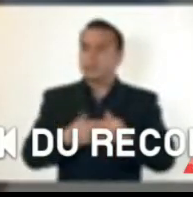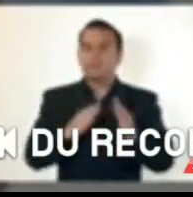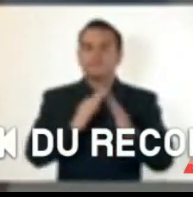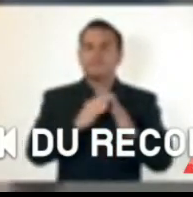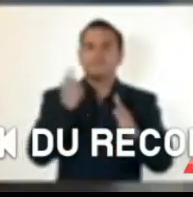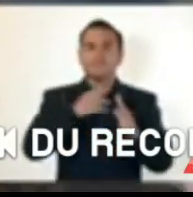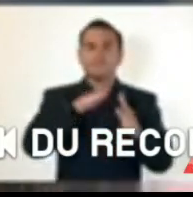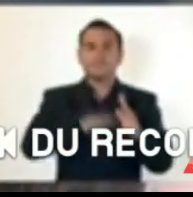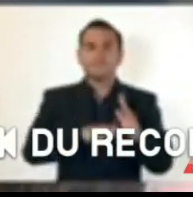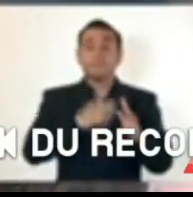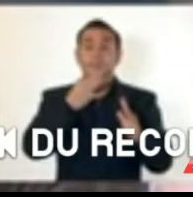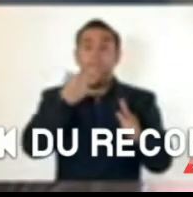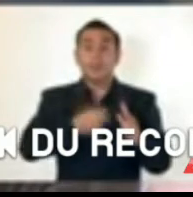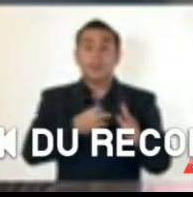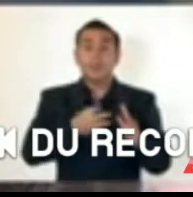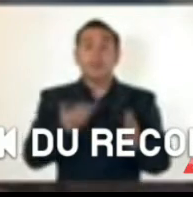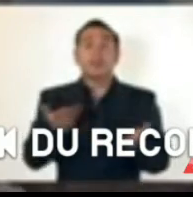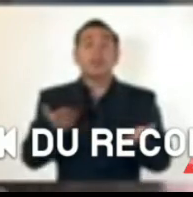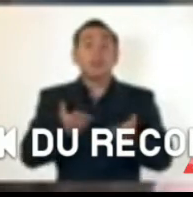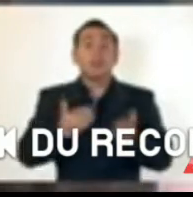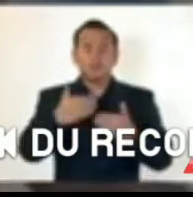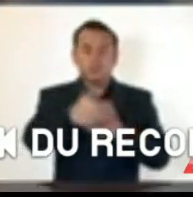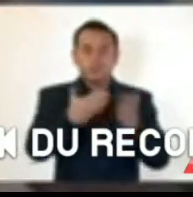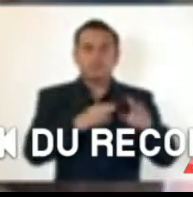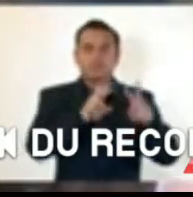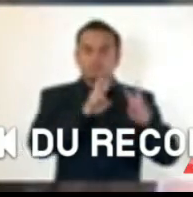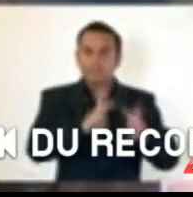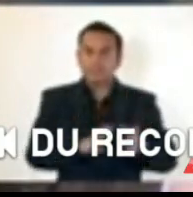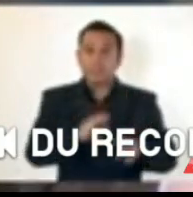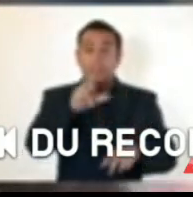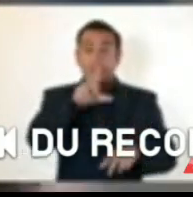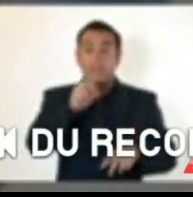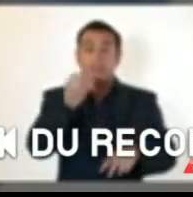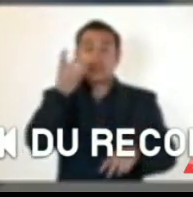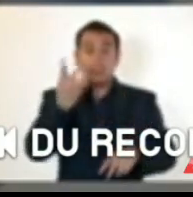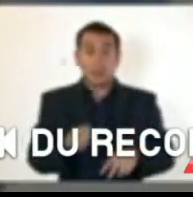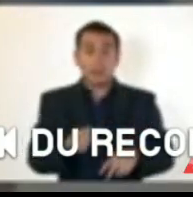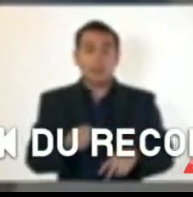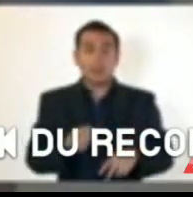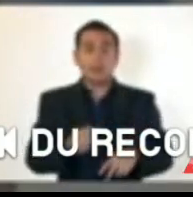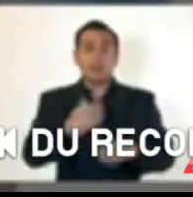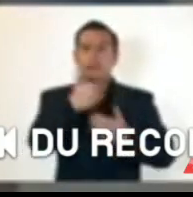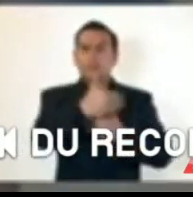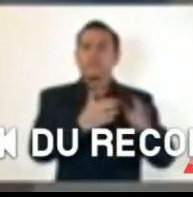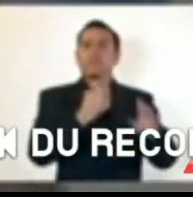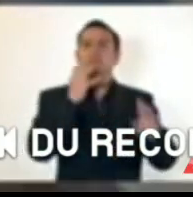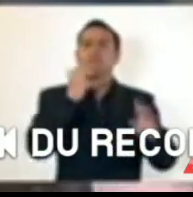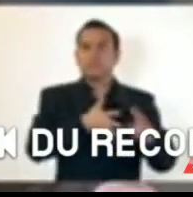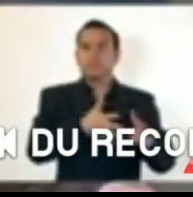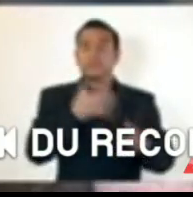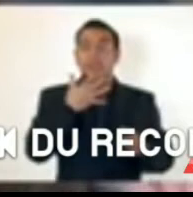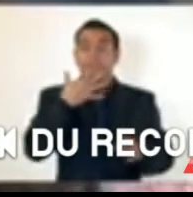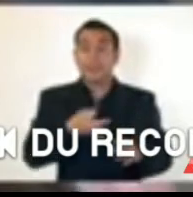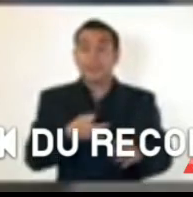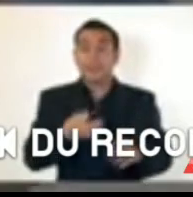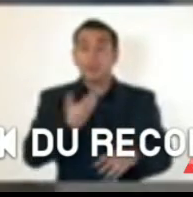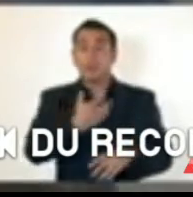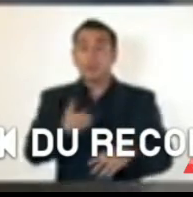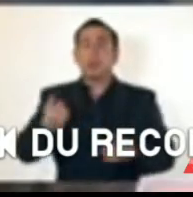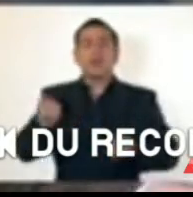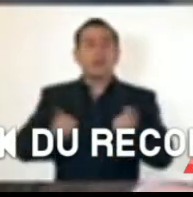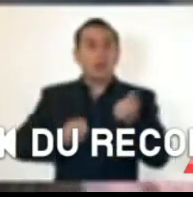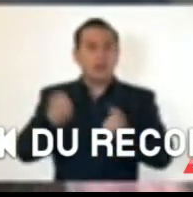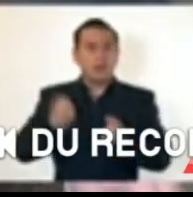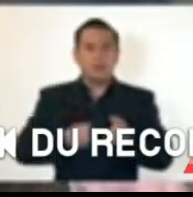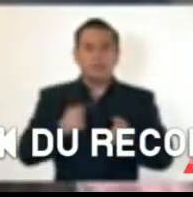van a detener y los van a llevar a los centros de contención. Y iba a pasar 30 días con desconocidos, en lugar de estar en su casa. Le van a quitar su carro, sí, se va a